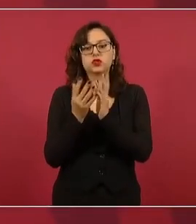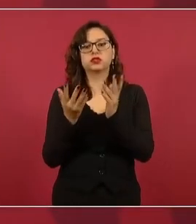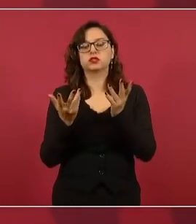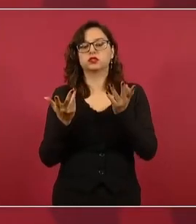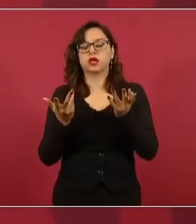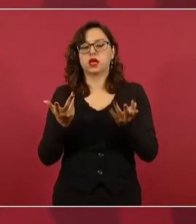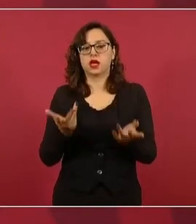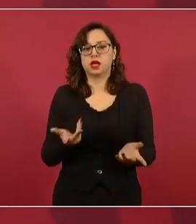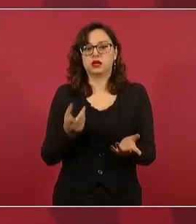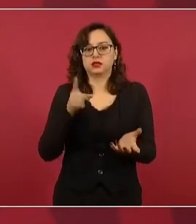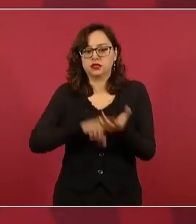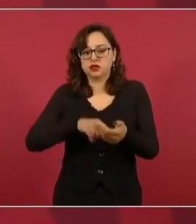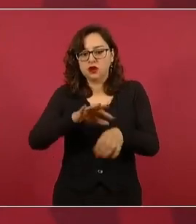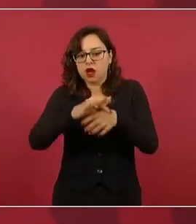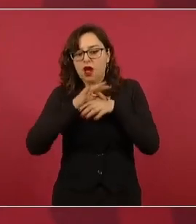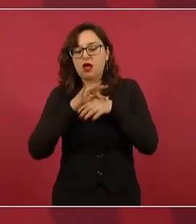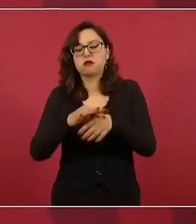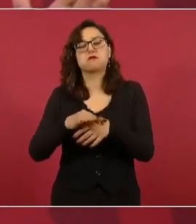fuese hecho con carne